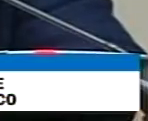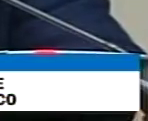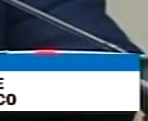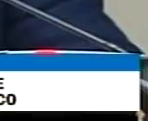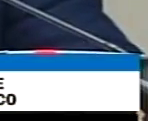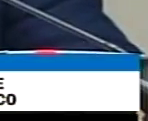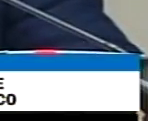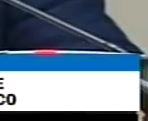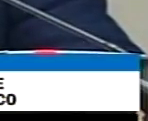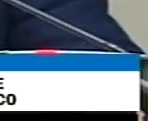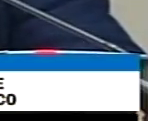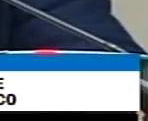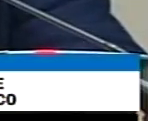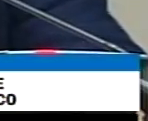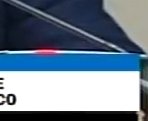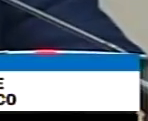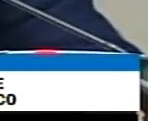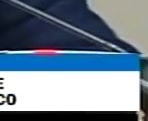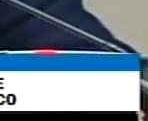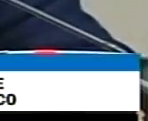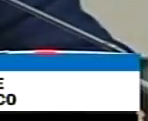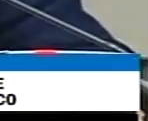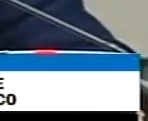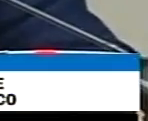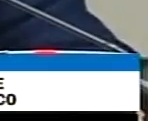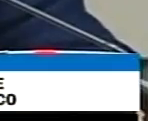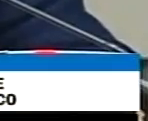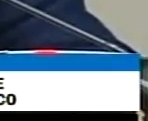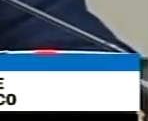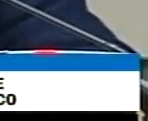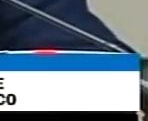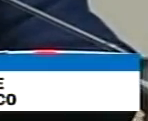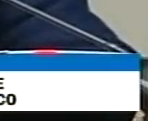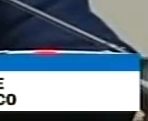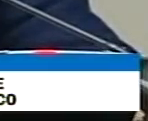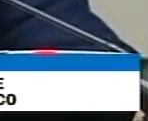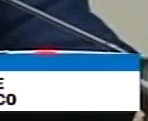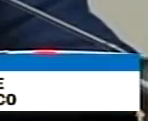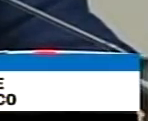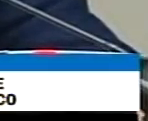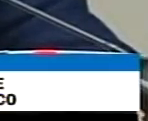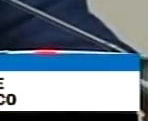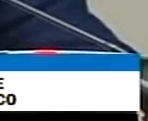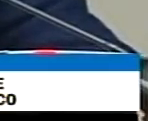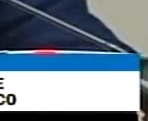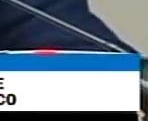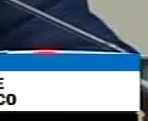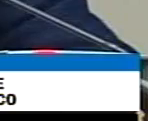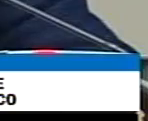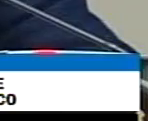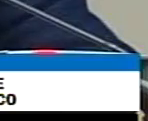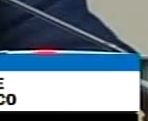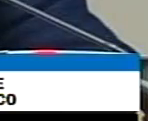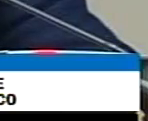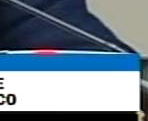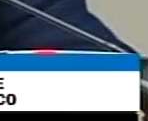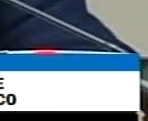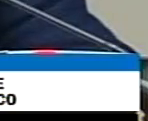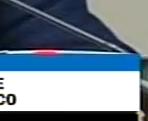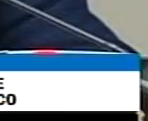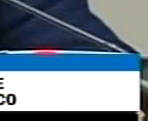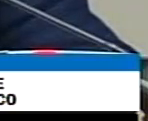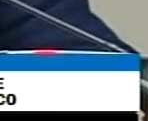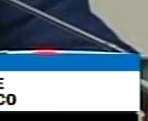este proceso de reconversión. Pero ese no es el caso solamente en Tumbes. Siguiente, por favor. Si miramos el caso de